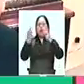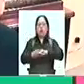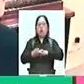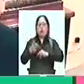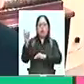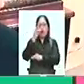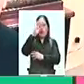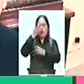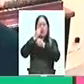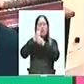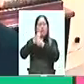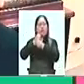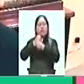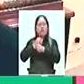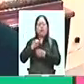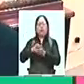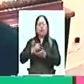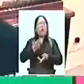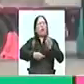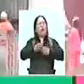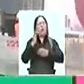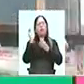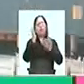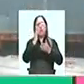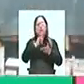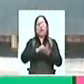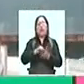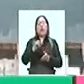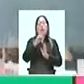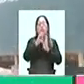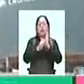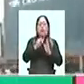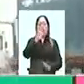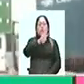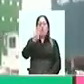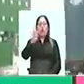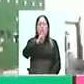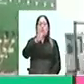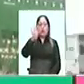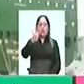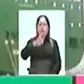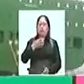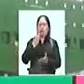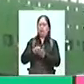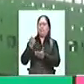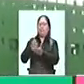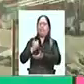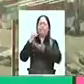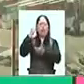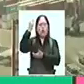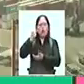importaciones para evitar que sacan dólares del país. Este decreto, el 4424, ha sido bien recibido en la medida de que va a